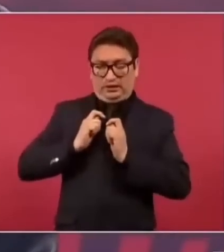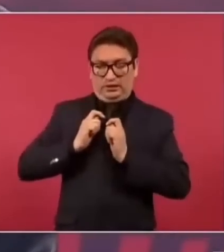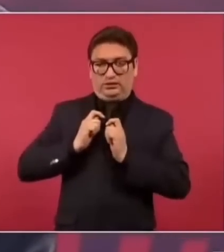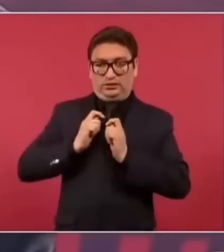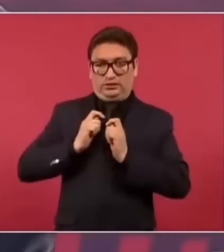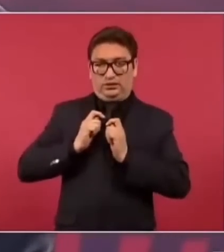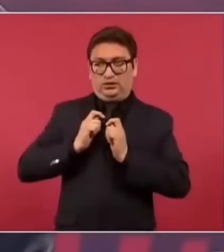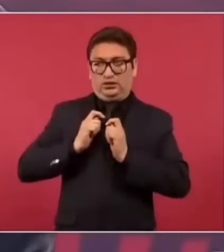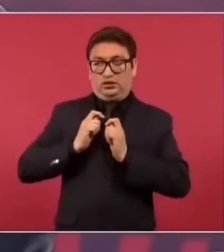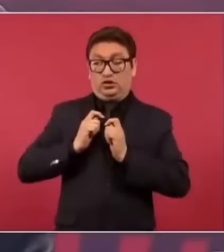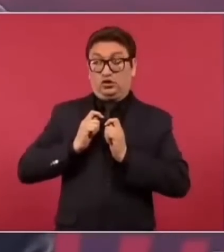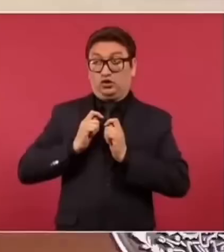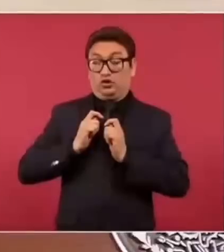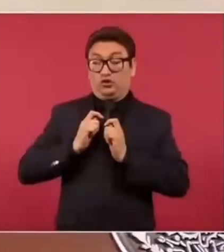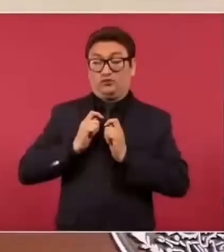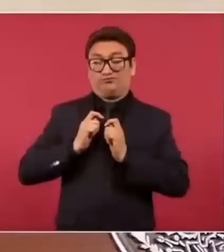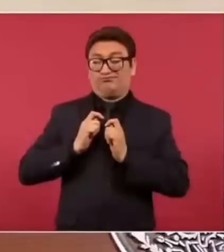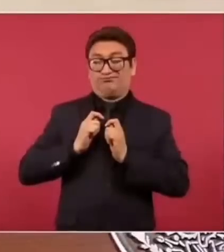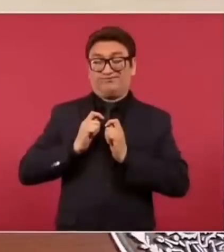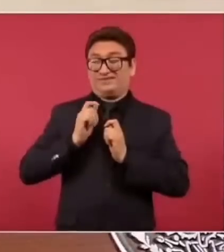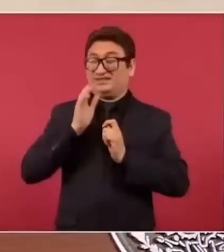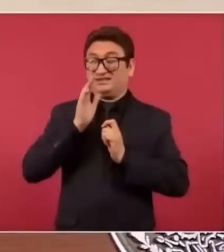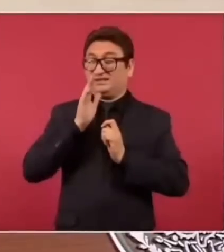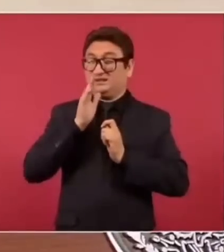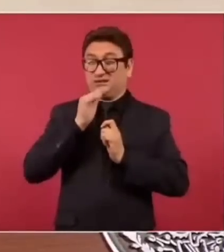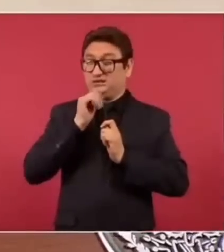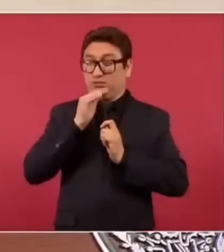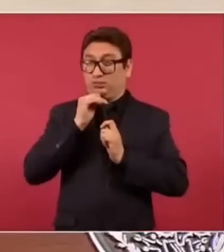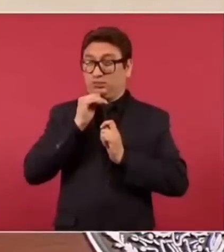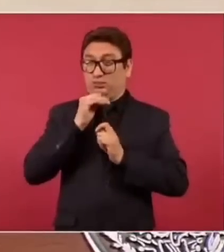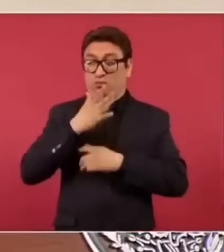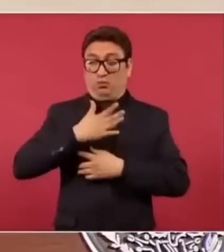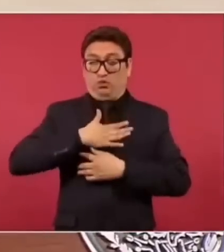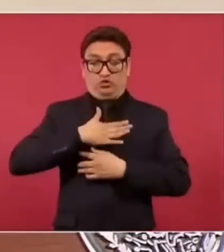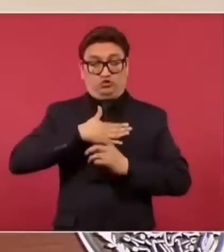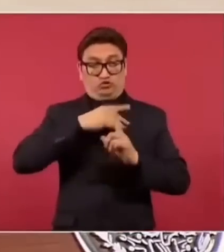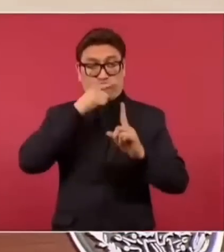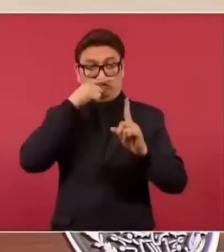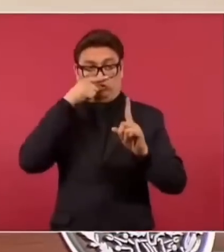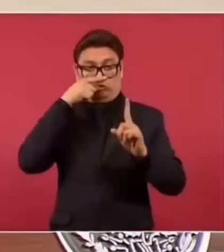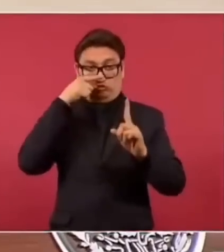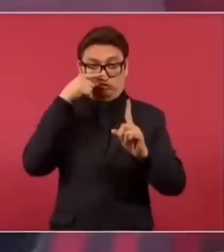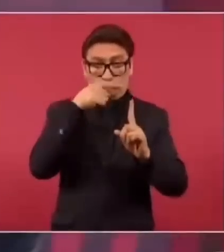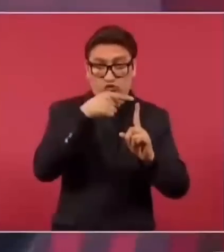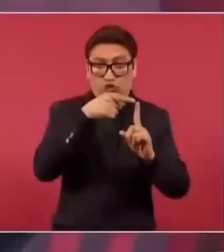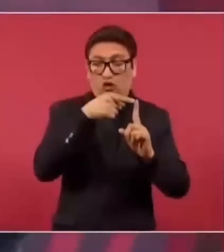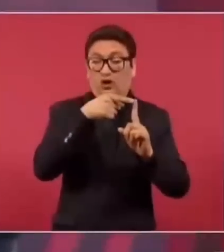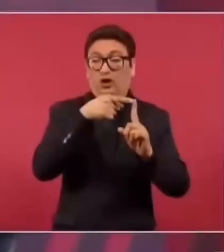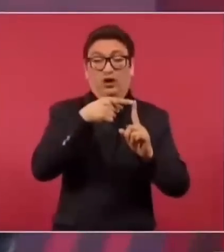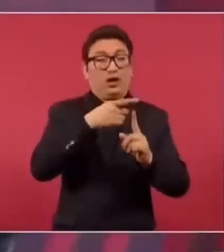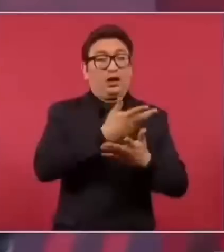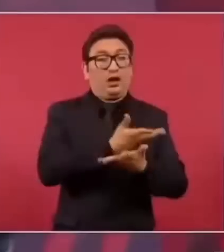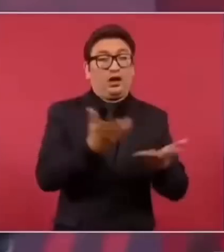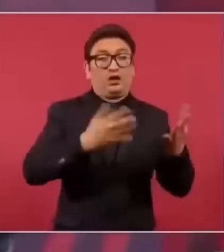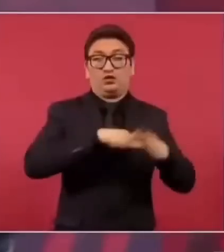me aleja de mi propósito fundamental, que es la de servir al pueblo.